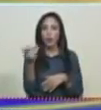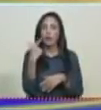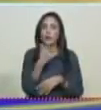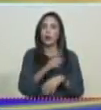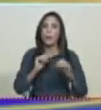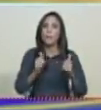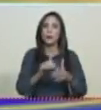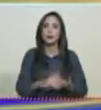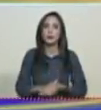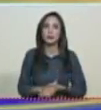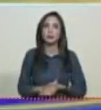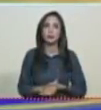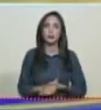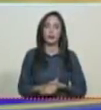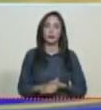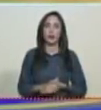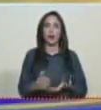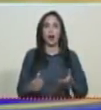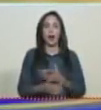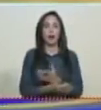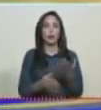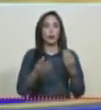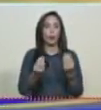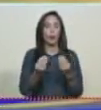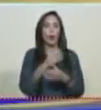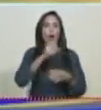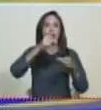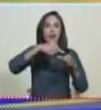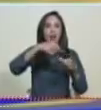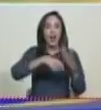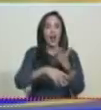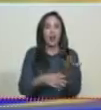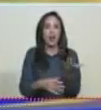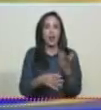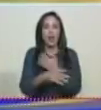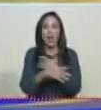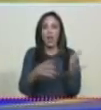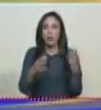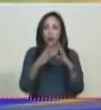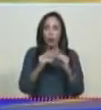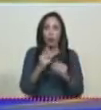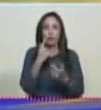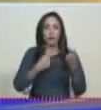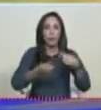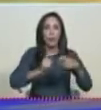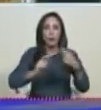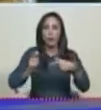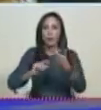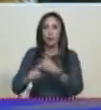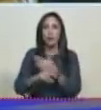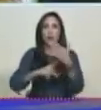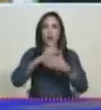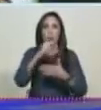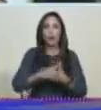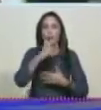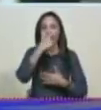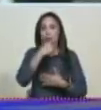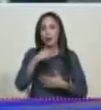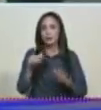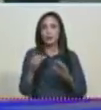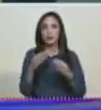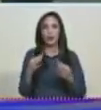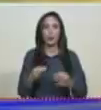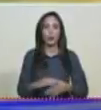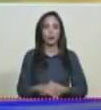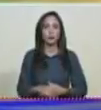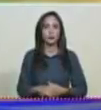Empezando por las cajas de ahorro de los trabajadores del país. Tengo listo el plan para venderle a las cajas de ahorro con facilidades